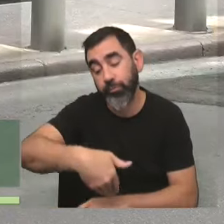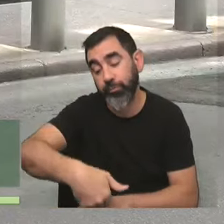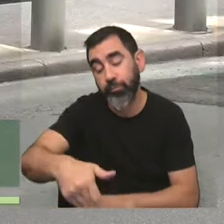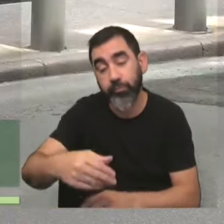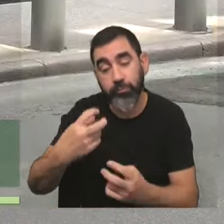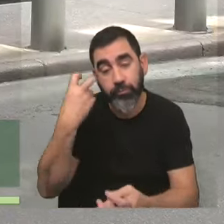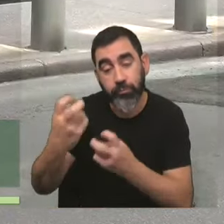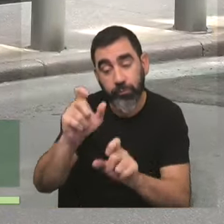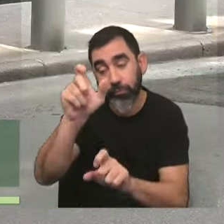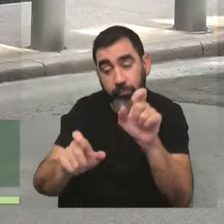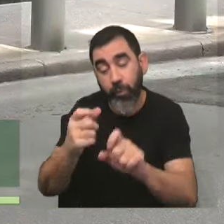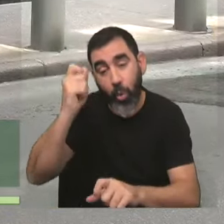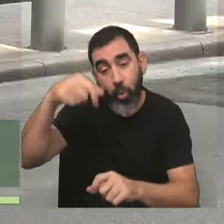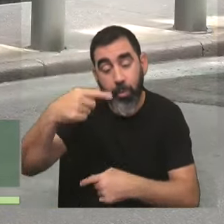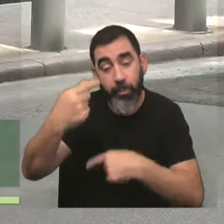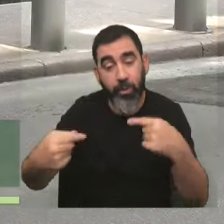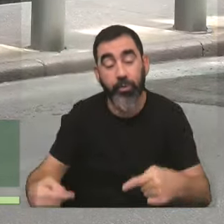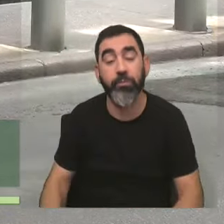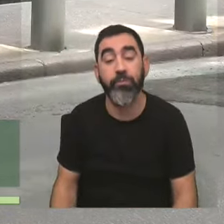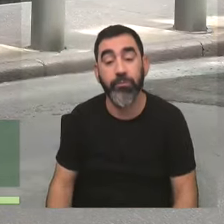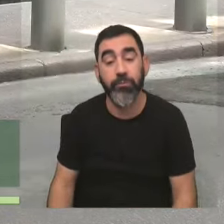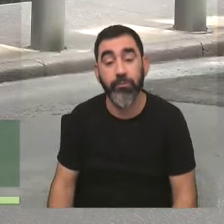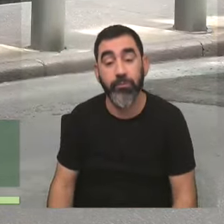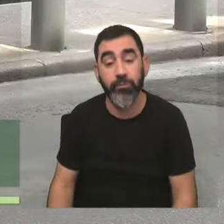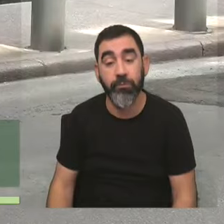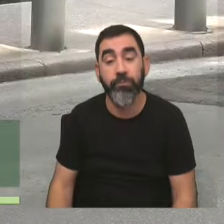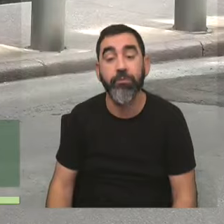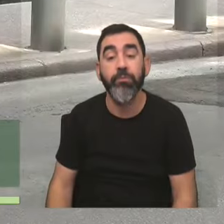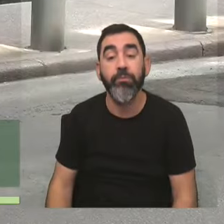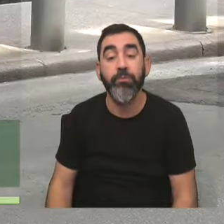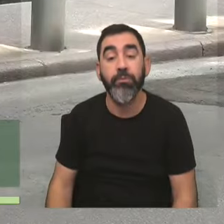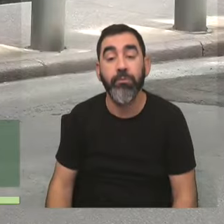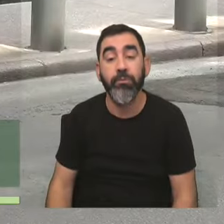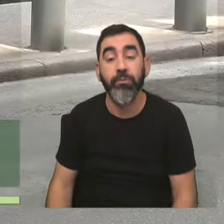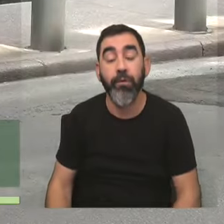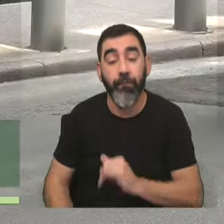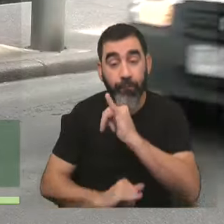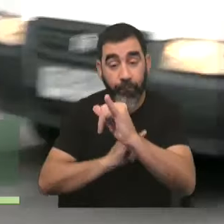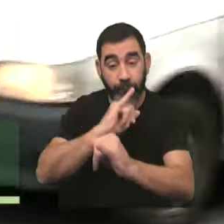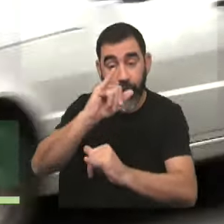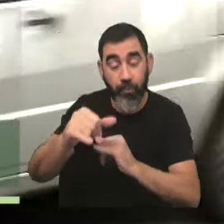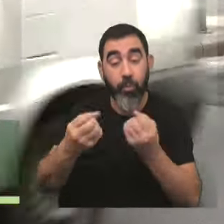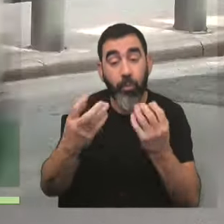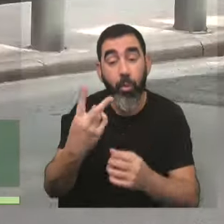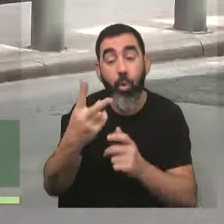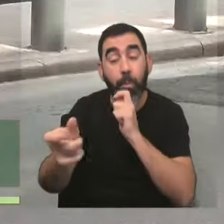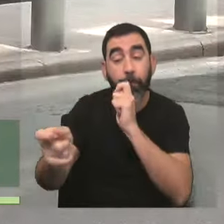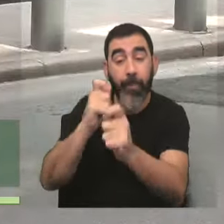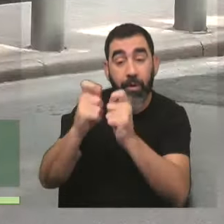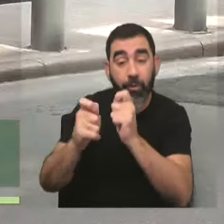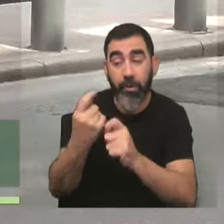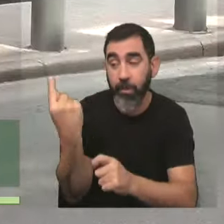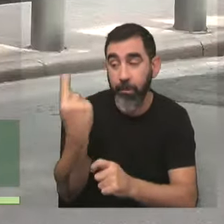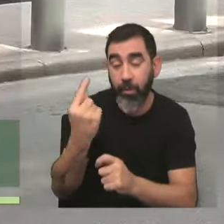registrando nuevas repercusiones rosina informar que como decíamos al principio la información surgió a través de dos periodistas hace